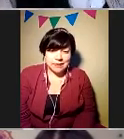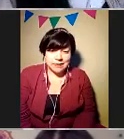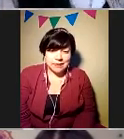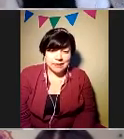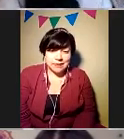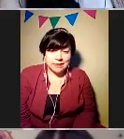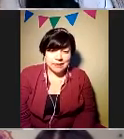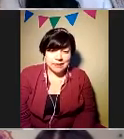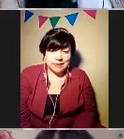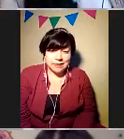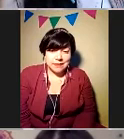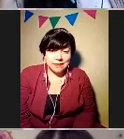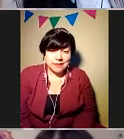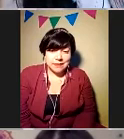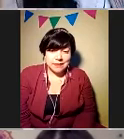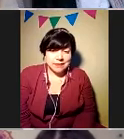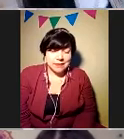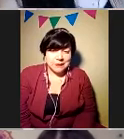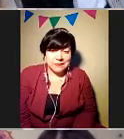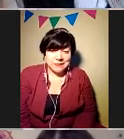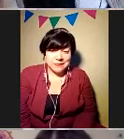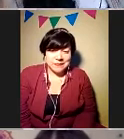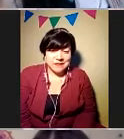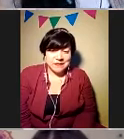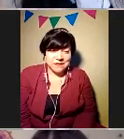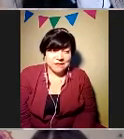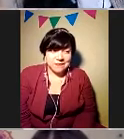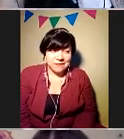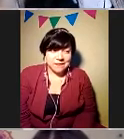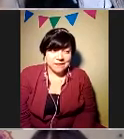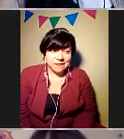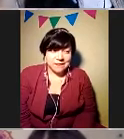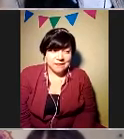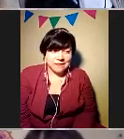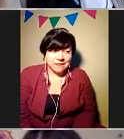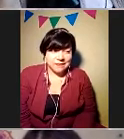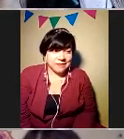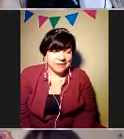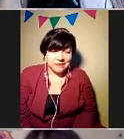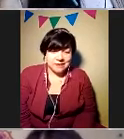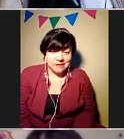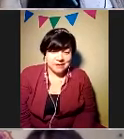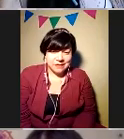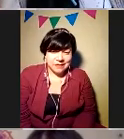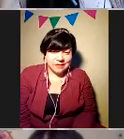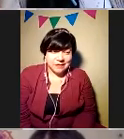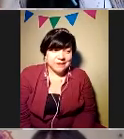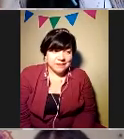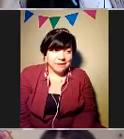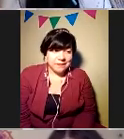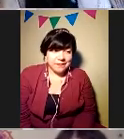viajaba gente de otras ciudades a comprar esta tienda porque, oh, llegó esta tienda. Pero que en realidad no tenía nada